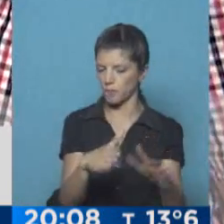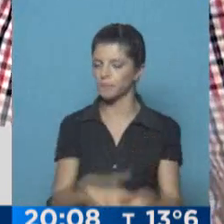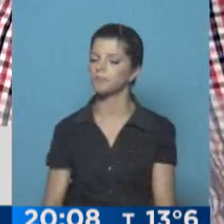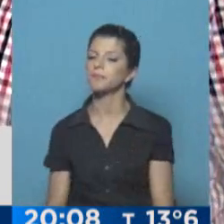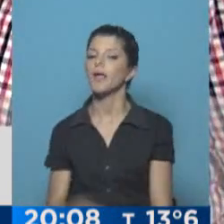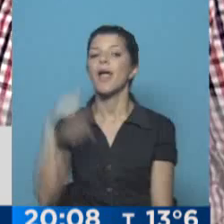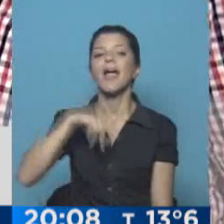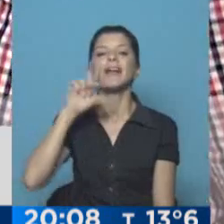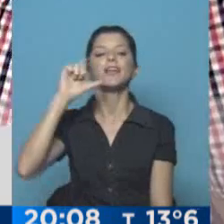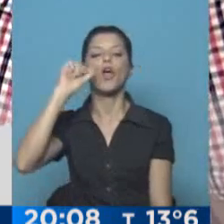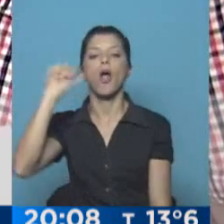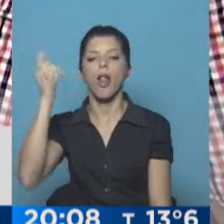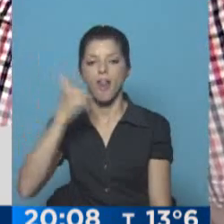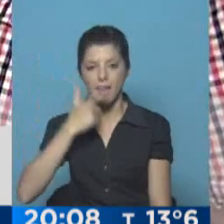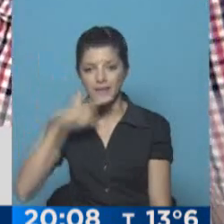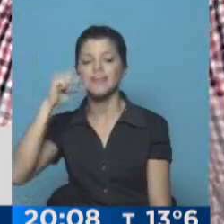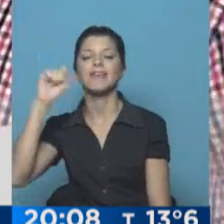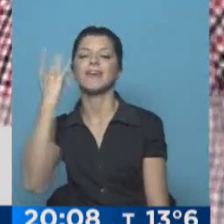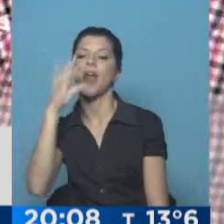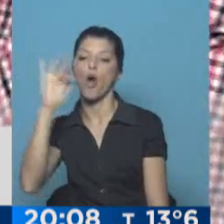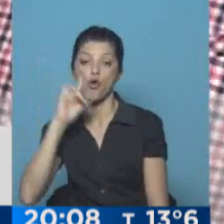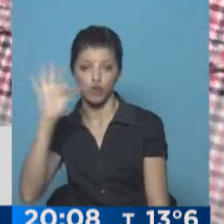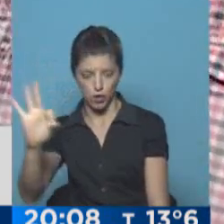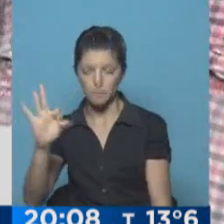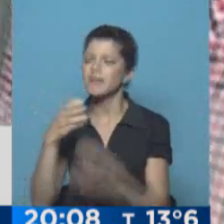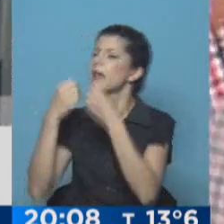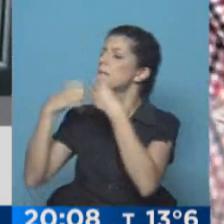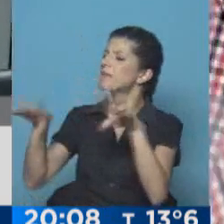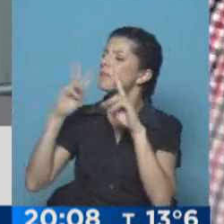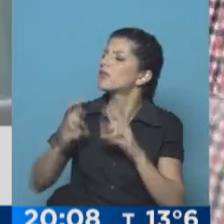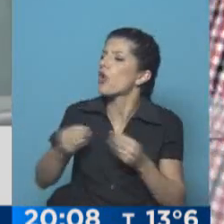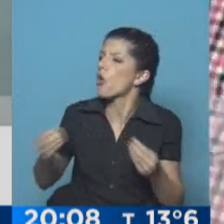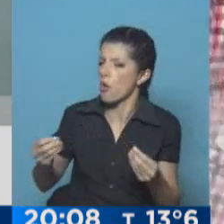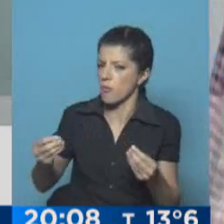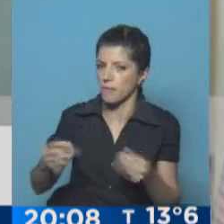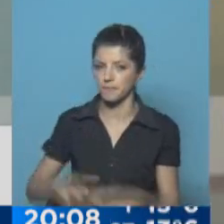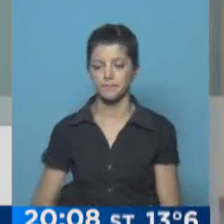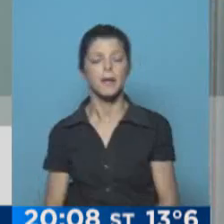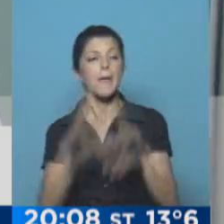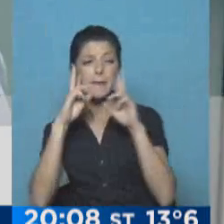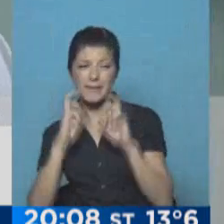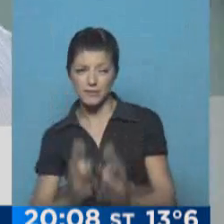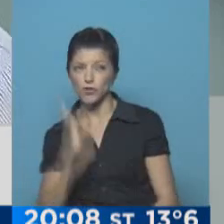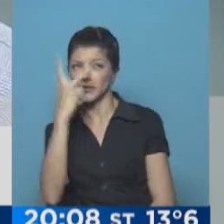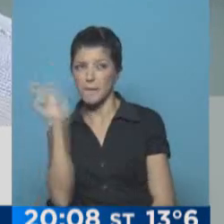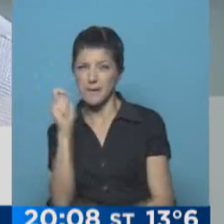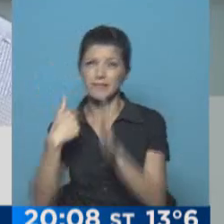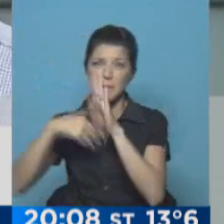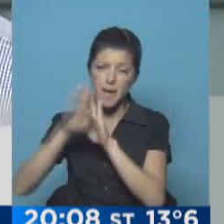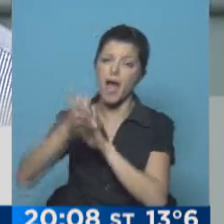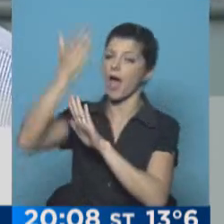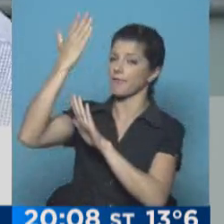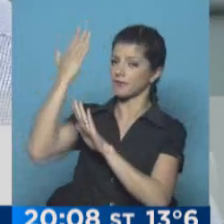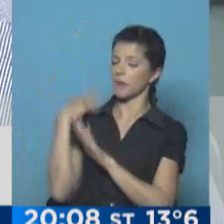Nicolás Eisler y Claudio Mardones, ¿cómo empezó esta investigación? Esta investigación empezó hace más de 3 meses con el dato de